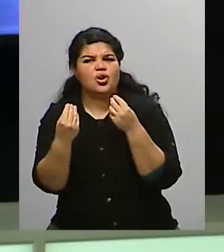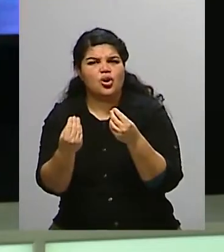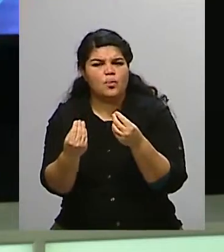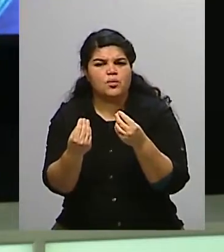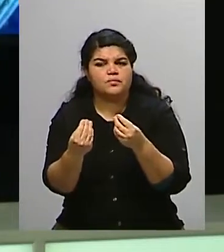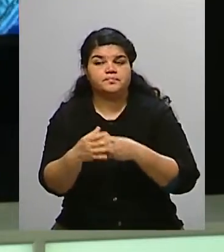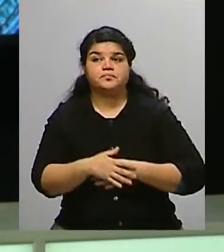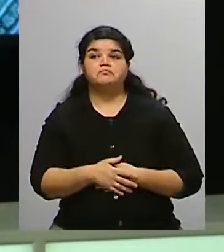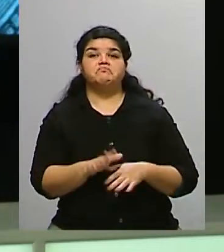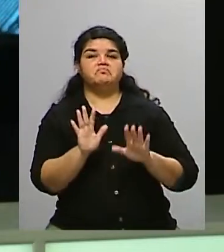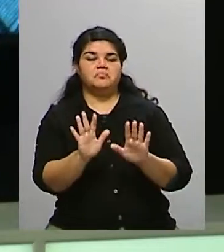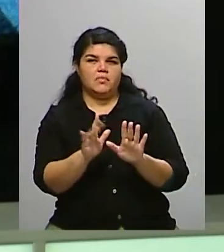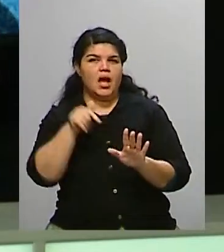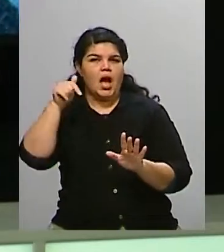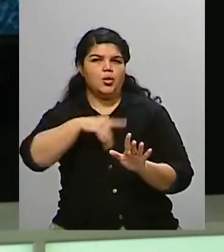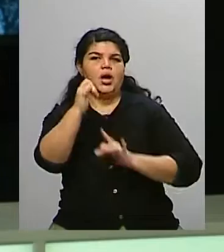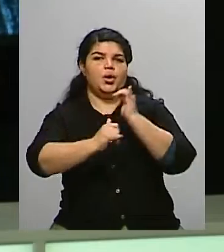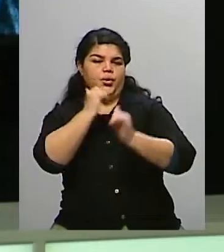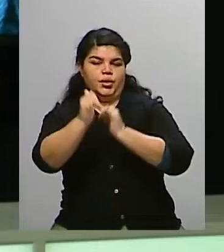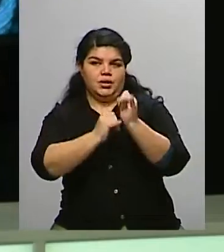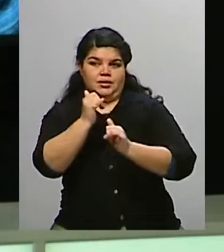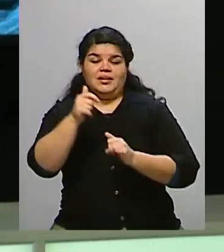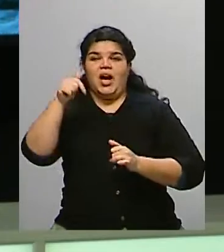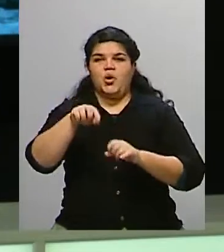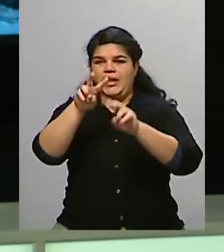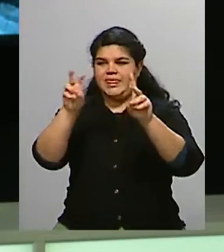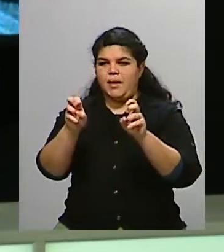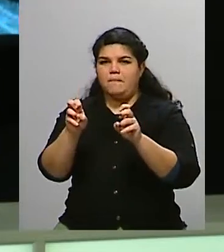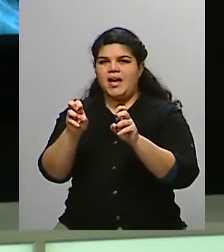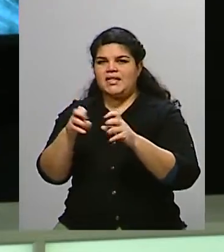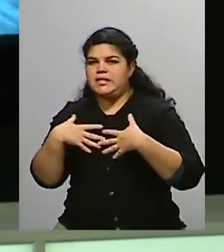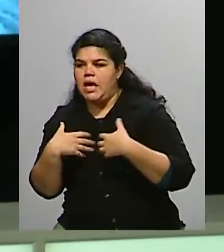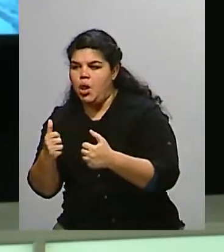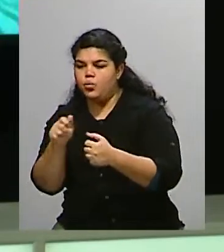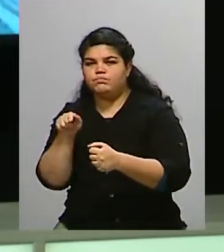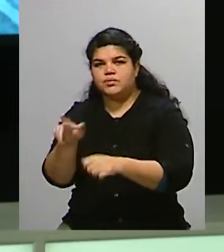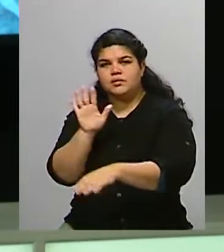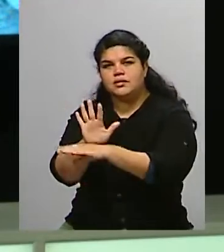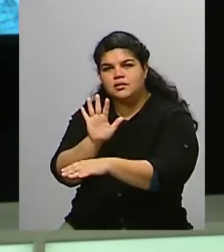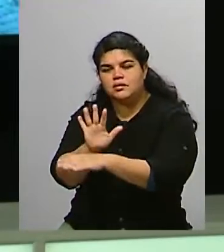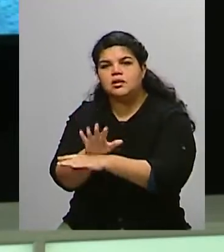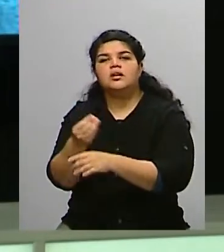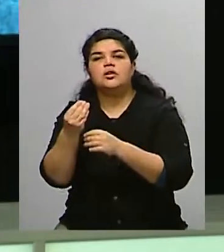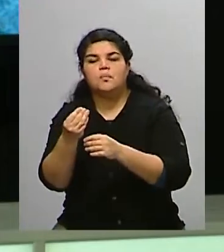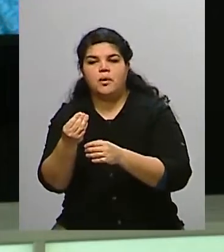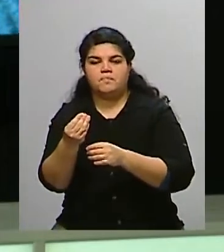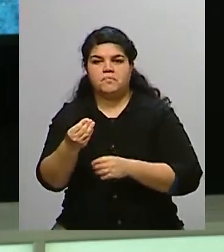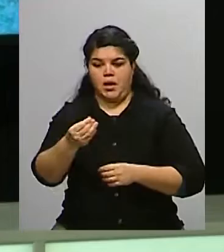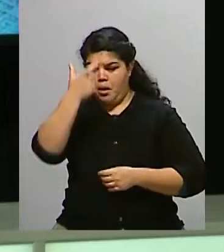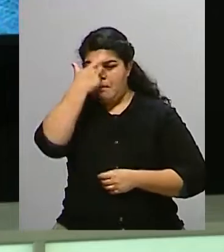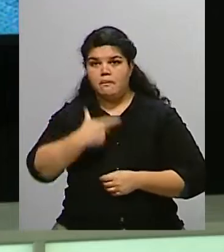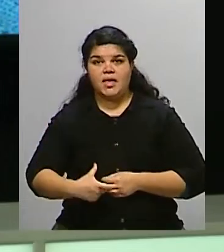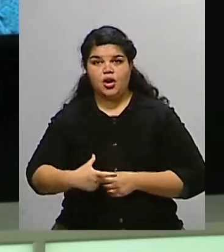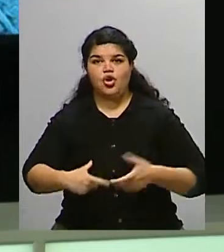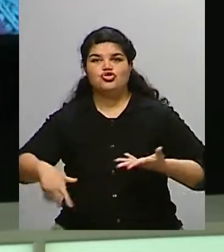ya hoy por hoy, más como está definida hoy por hoy la salud, o sea, como si uno piensa, es biopsicosocial, abarca una